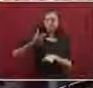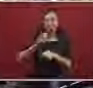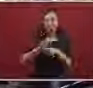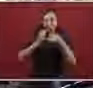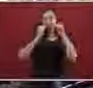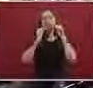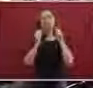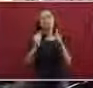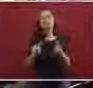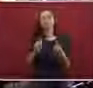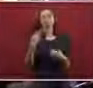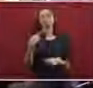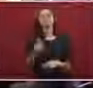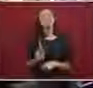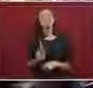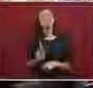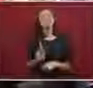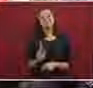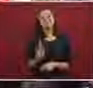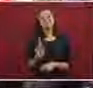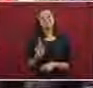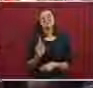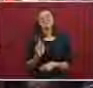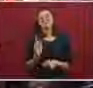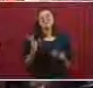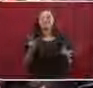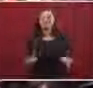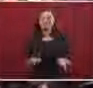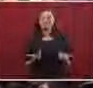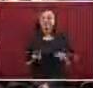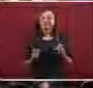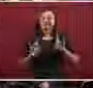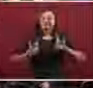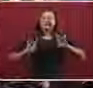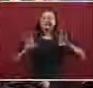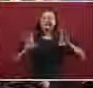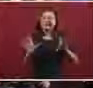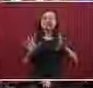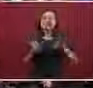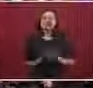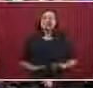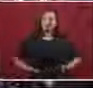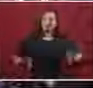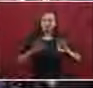Pero pues no deben de faltar las cosas que son fundamentales.